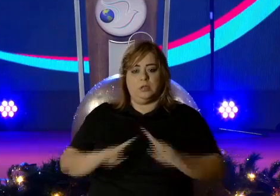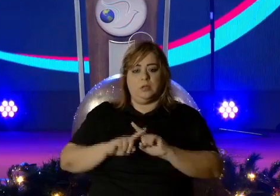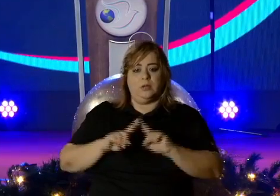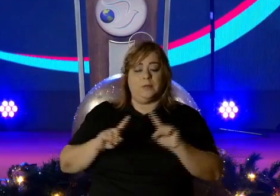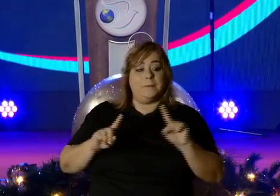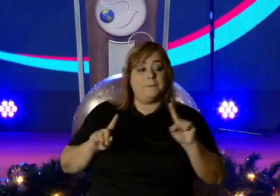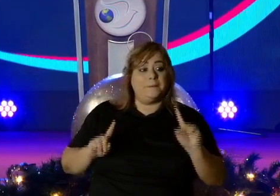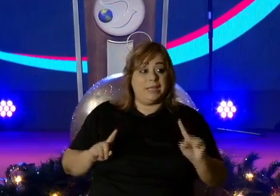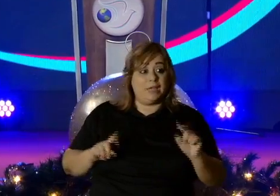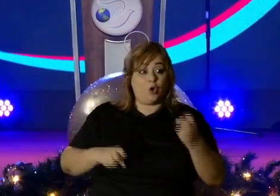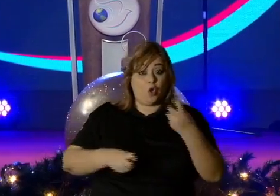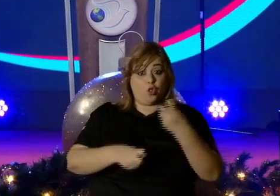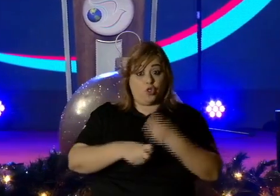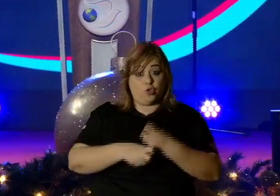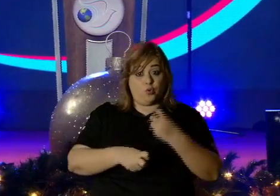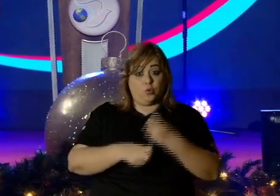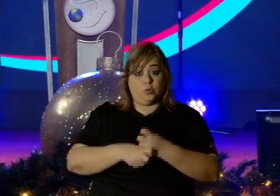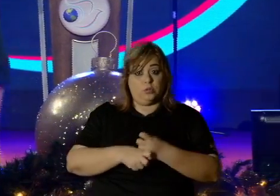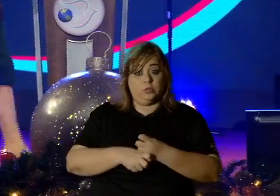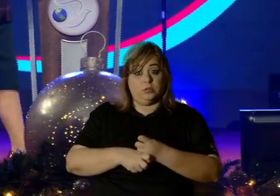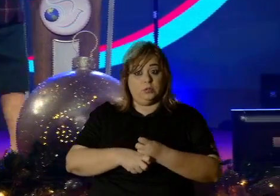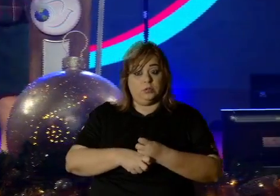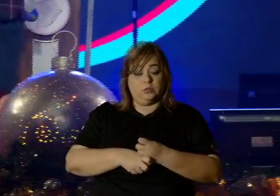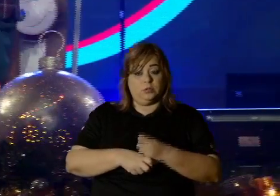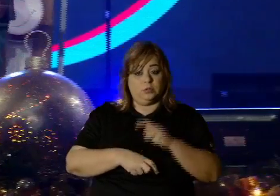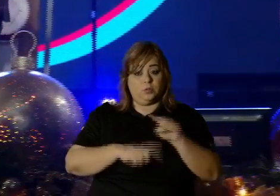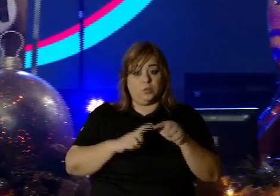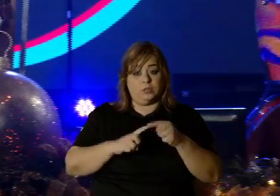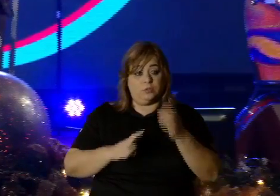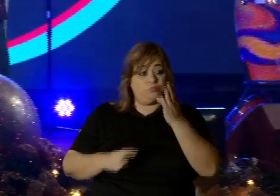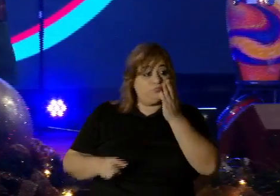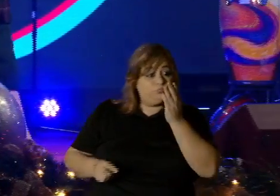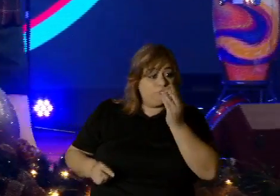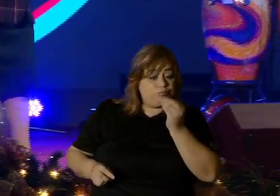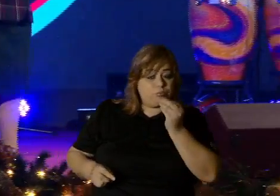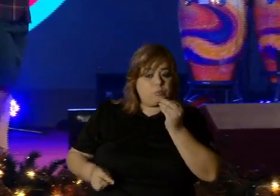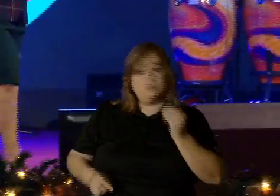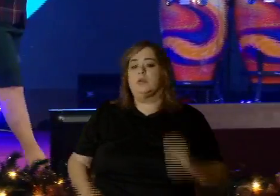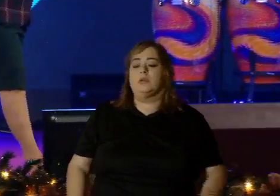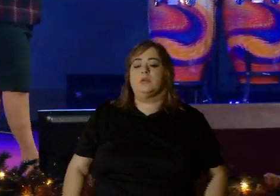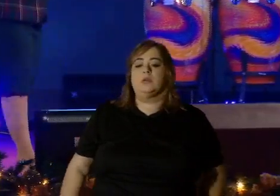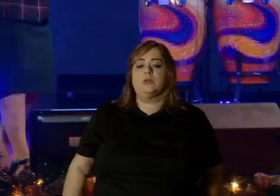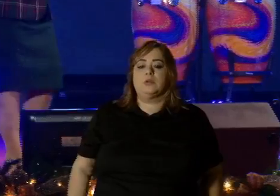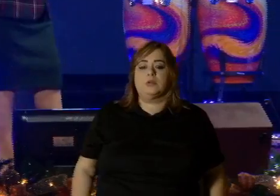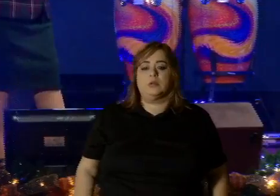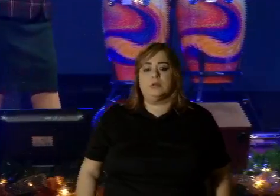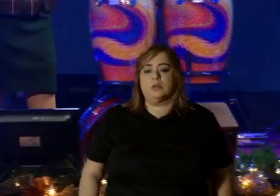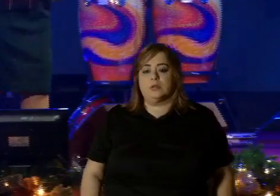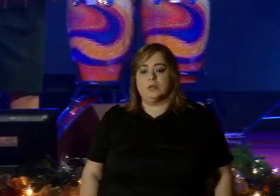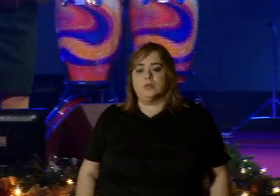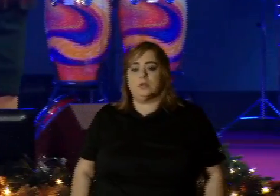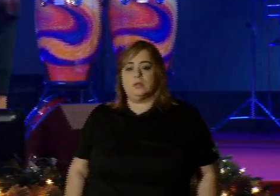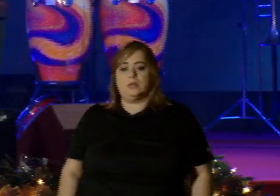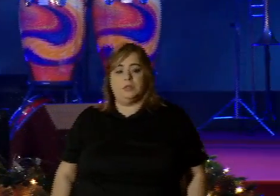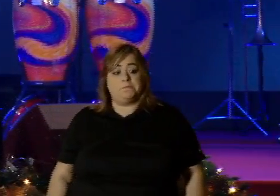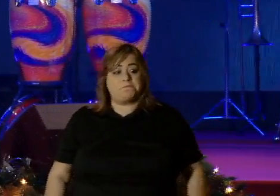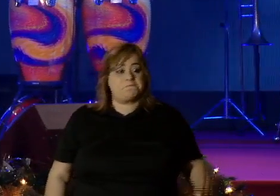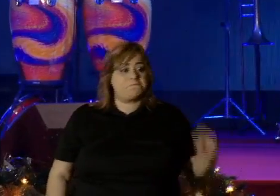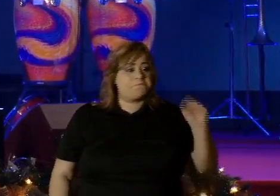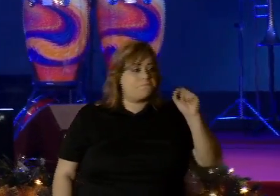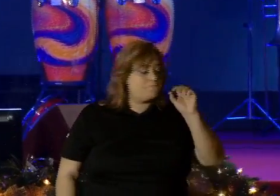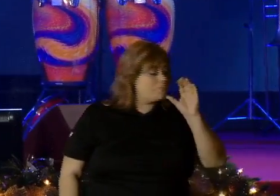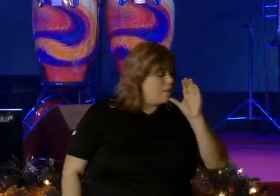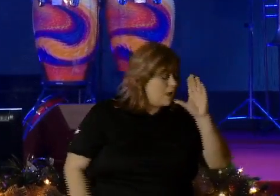duro. Te duermen y tú no sabes. Y mi esposo se fue con mi mamá a buscar a mi hija al aeropuerto sin saber cómo iba la